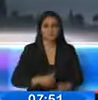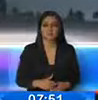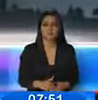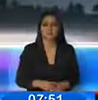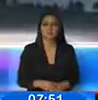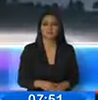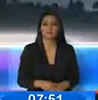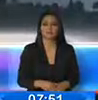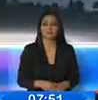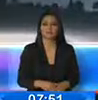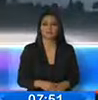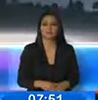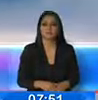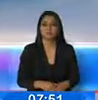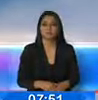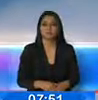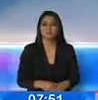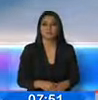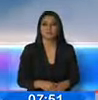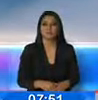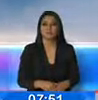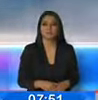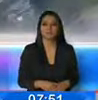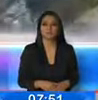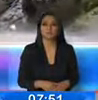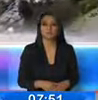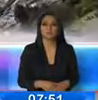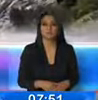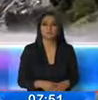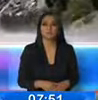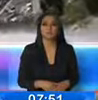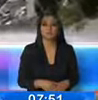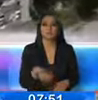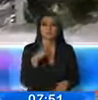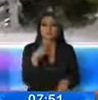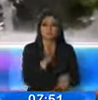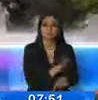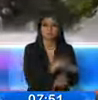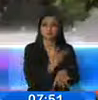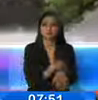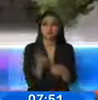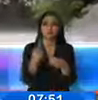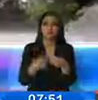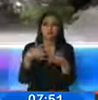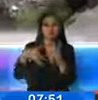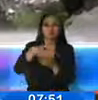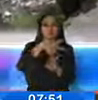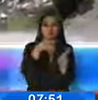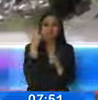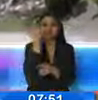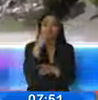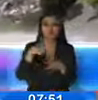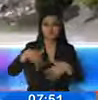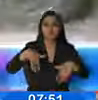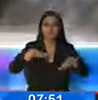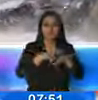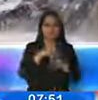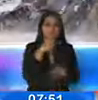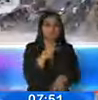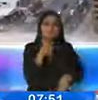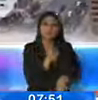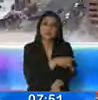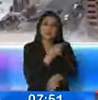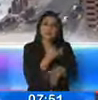entre mil versos y canciones. Quito es un jardín de inspiraciones, poemas